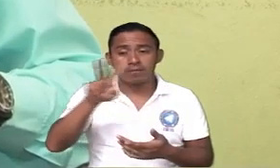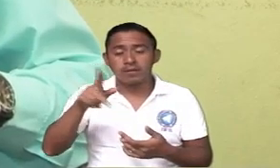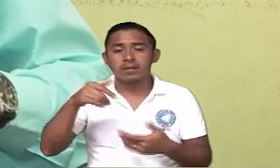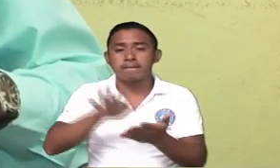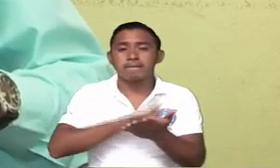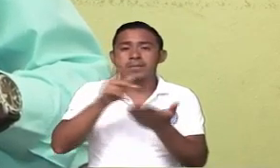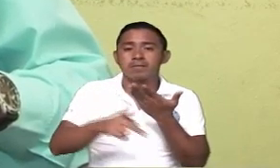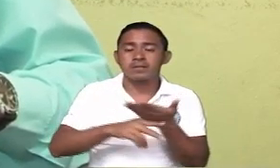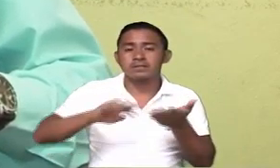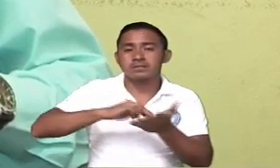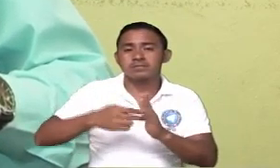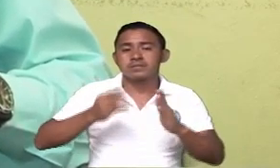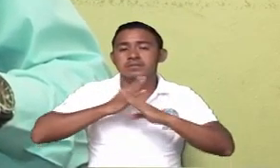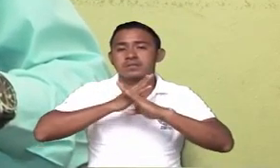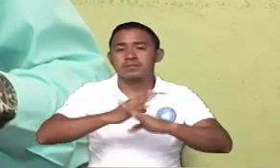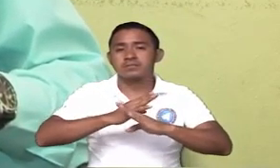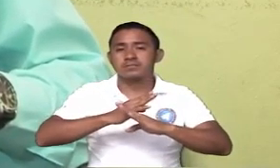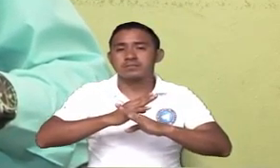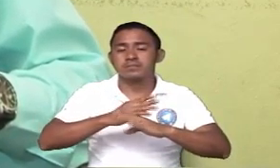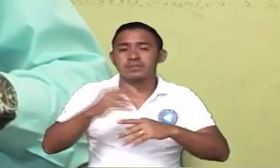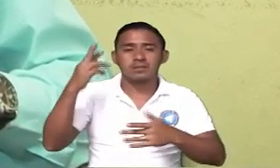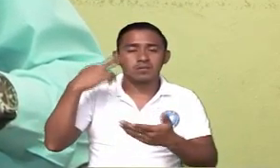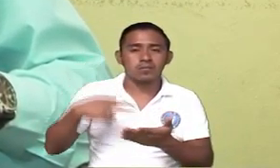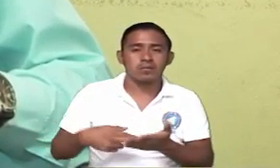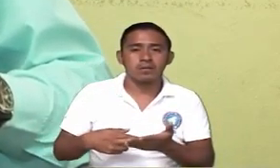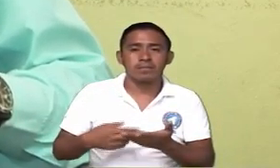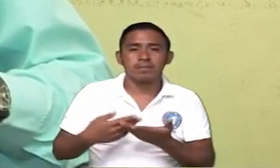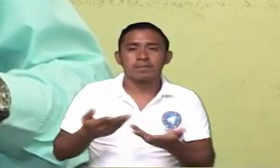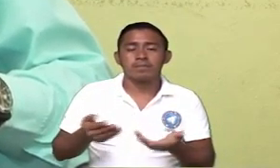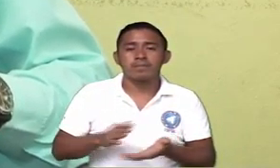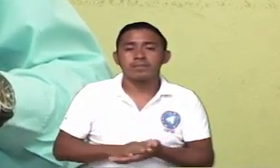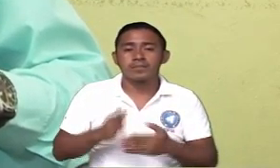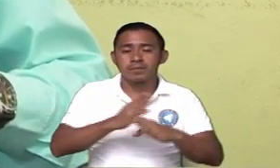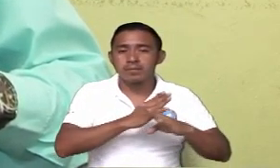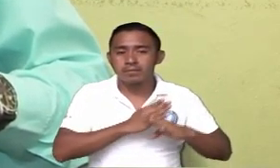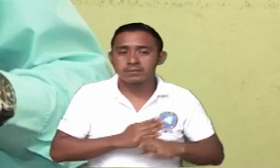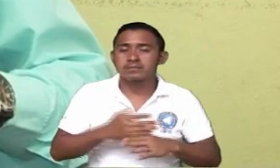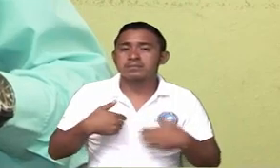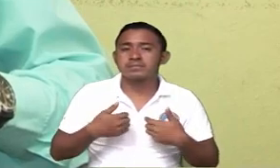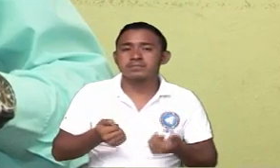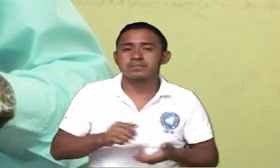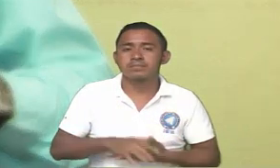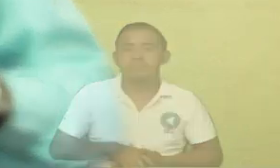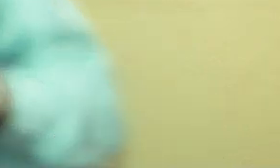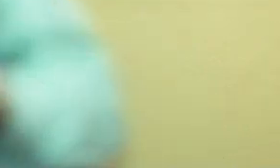programa Prevenir es Salud. Recuerde también que la prevención es salud.